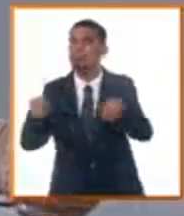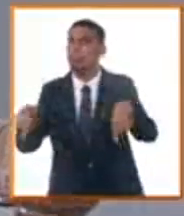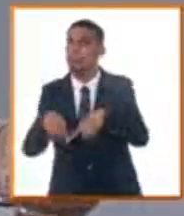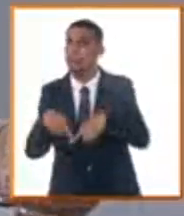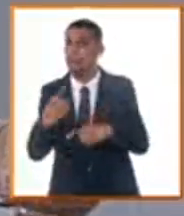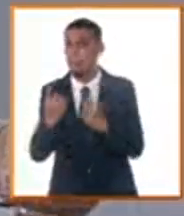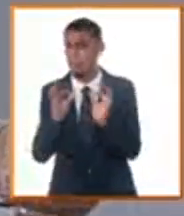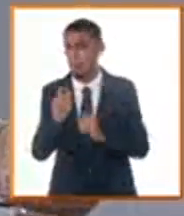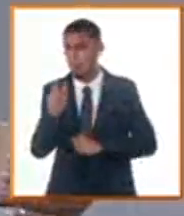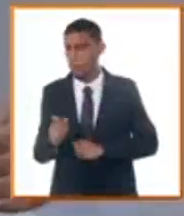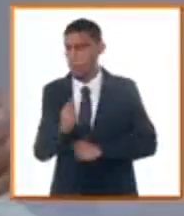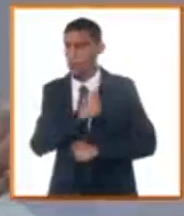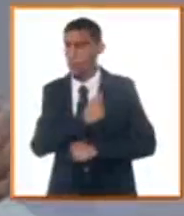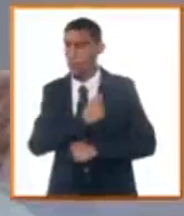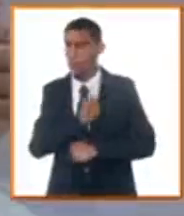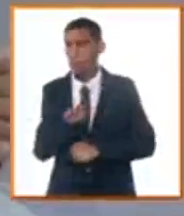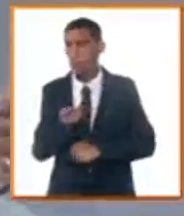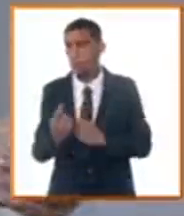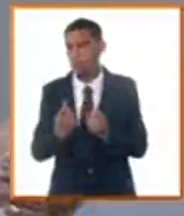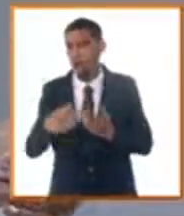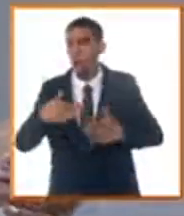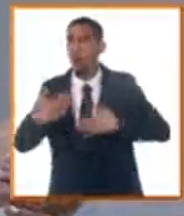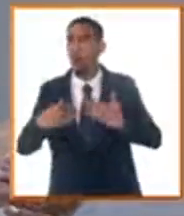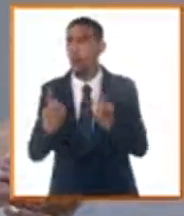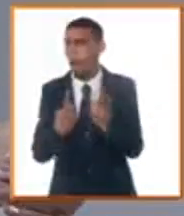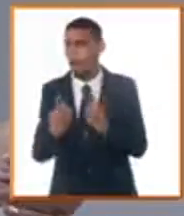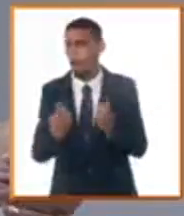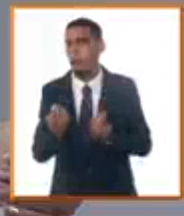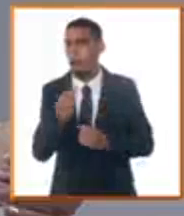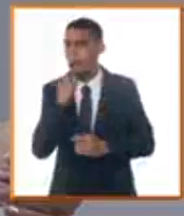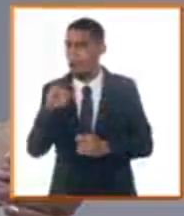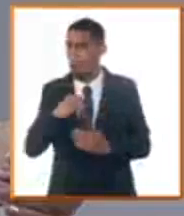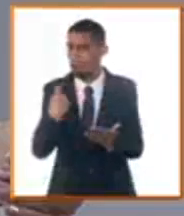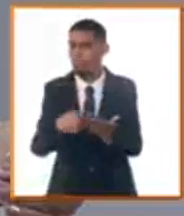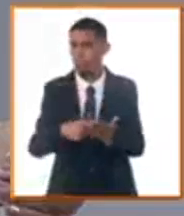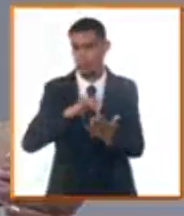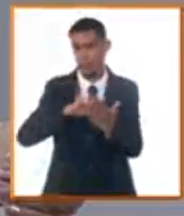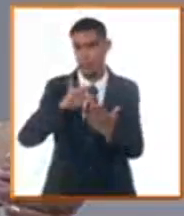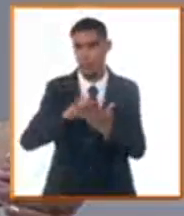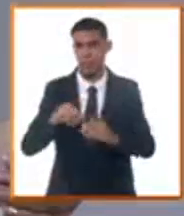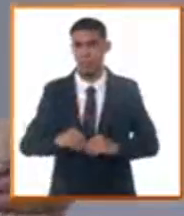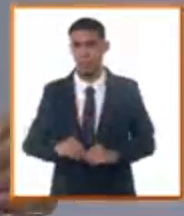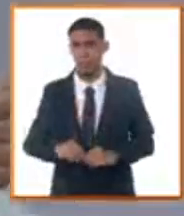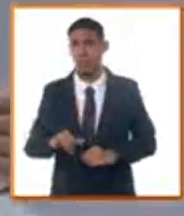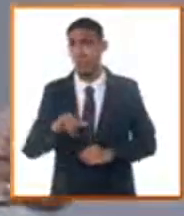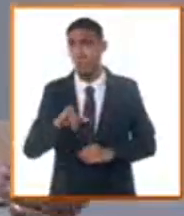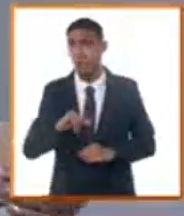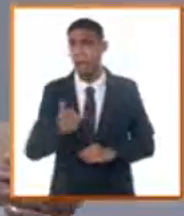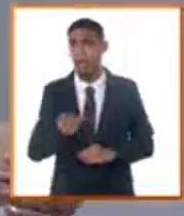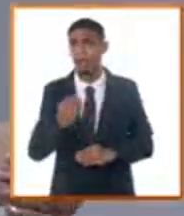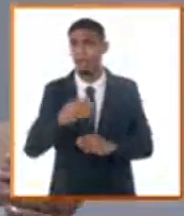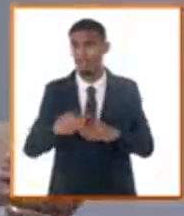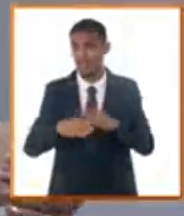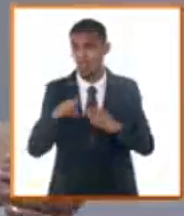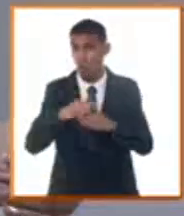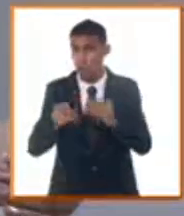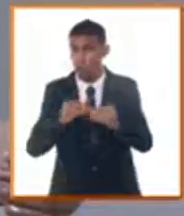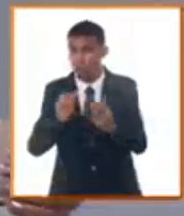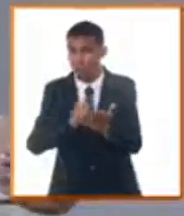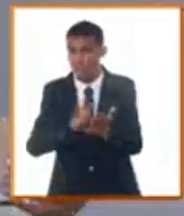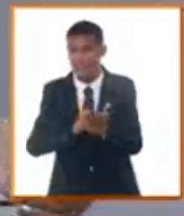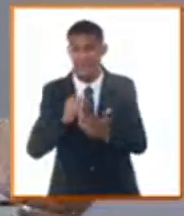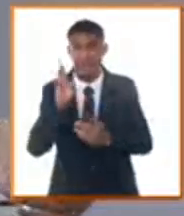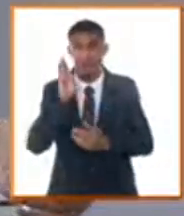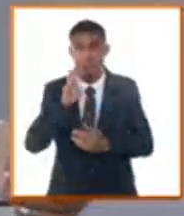sector estatal como al no estatal. Ratificar las tiendas de ventas de materiales de la construcción, las ventas a plazo que hacemos en